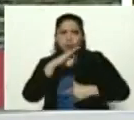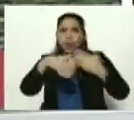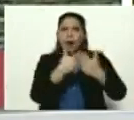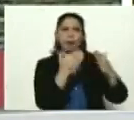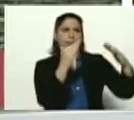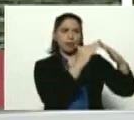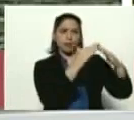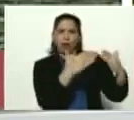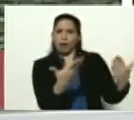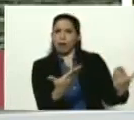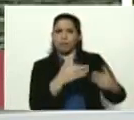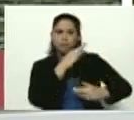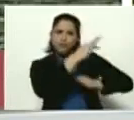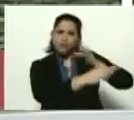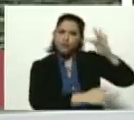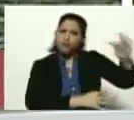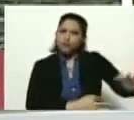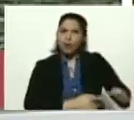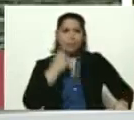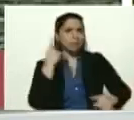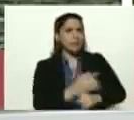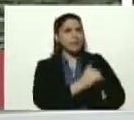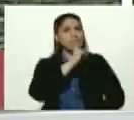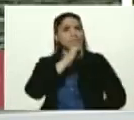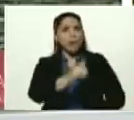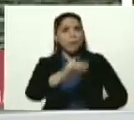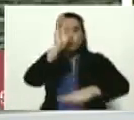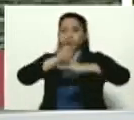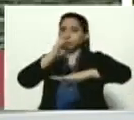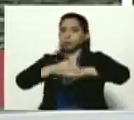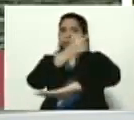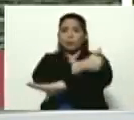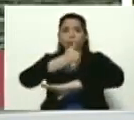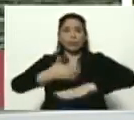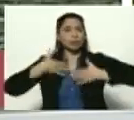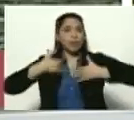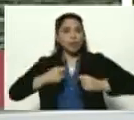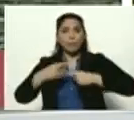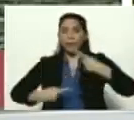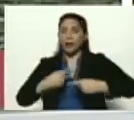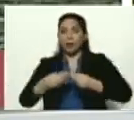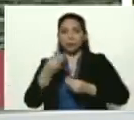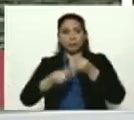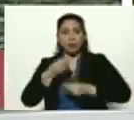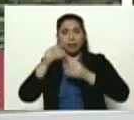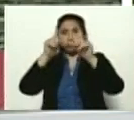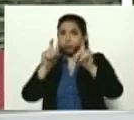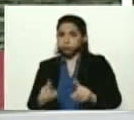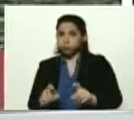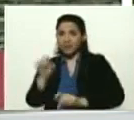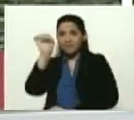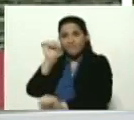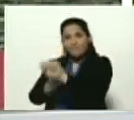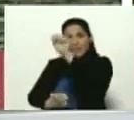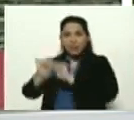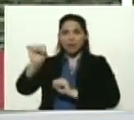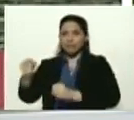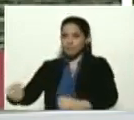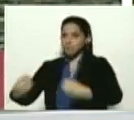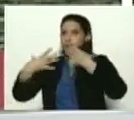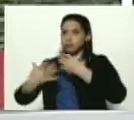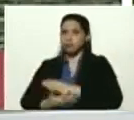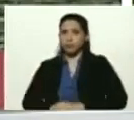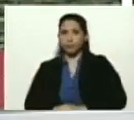hogar. Hay que informar a las autoridades de salud para hacerle los exámenes y evitar que